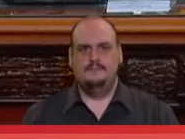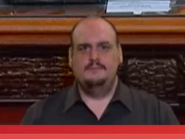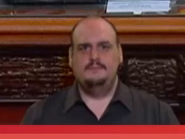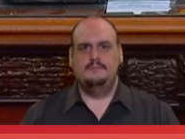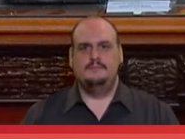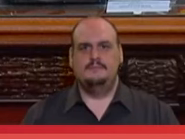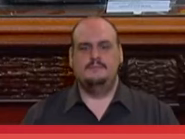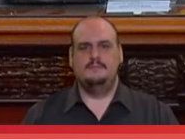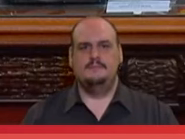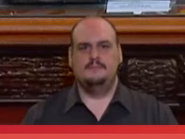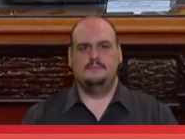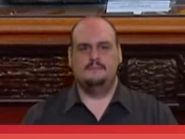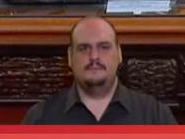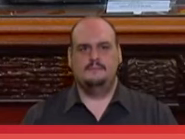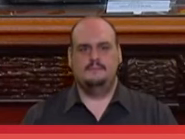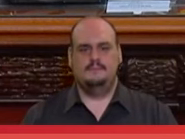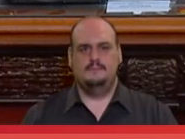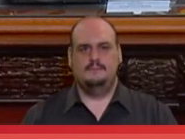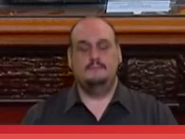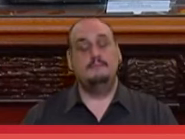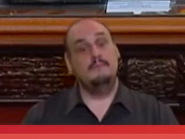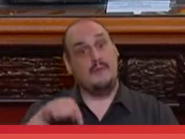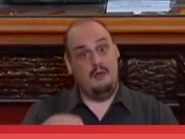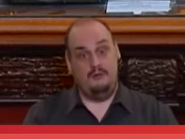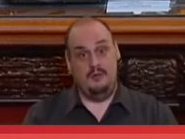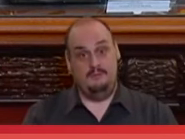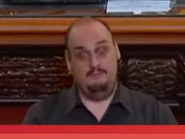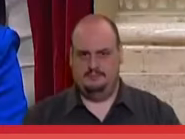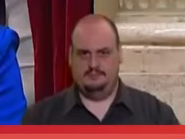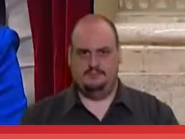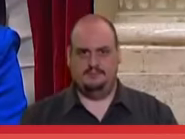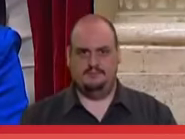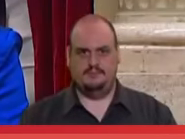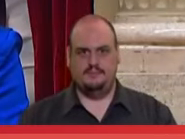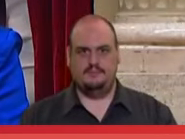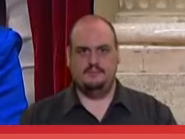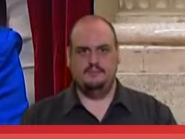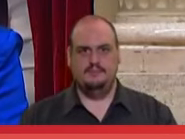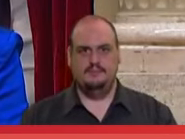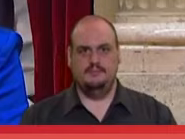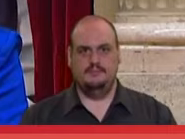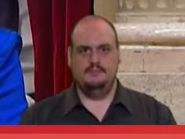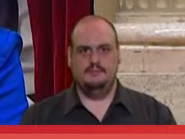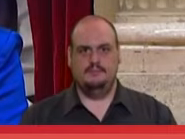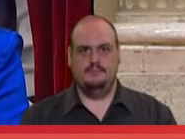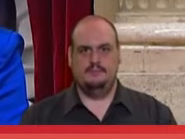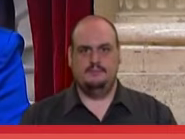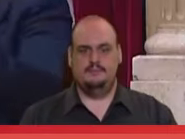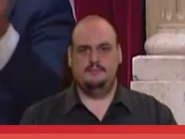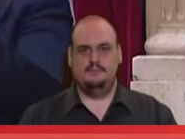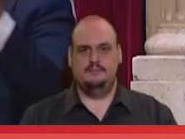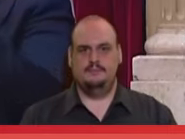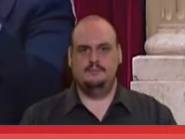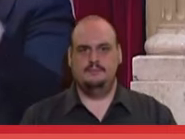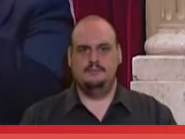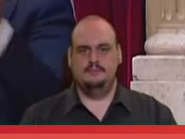Córdoba cumple con esos puntos desde siempre. Córdoba, yo lo vengo explicando, digamos. De hecho, a veces me llamaban, me acuerdo, periodistas de